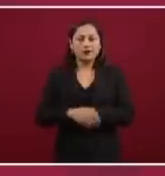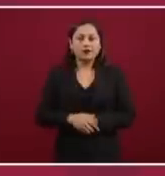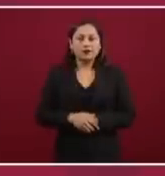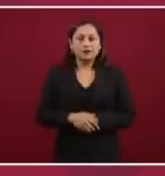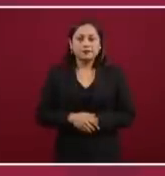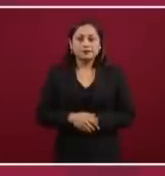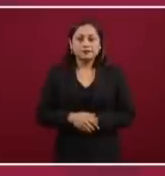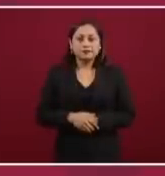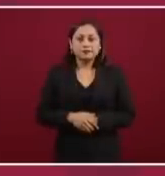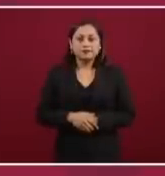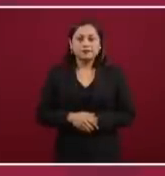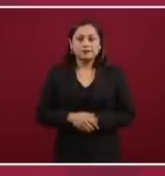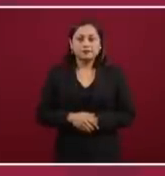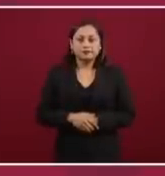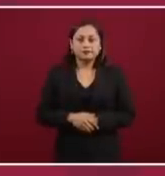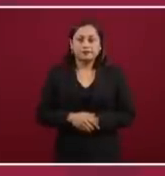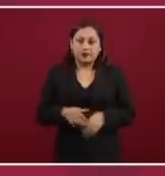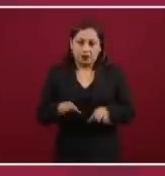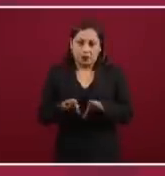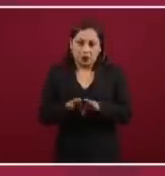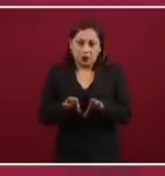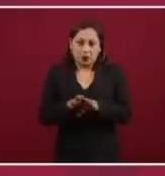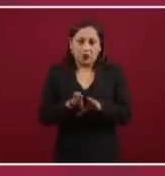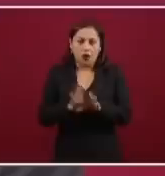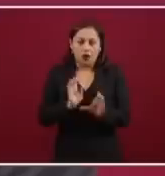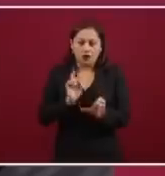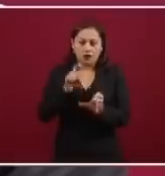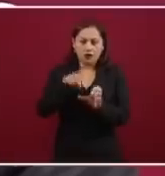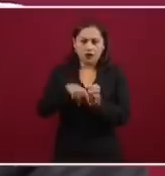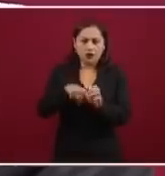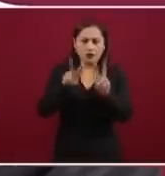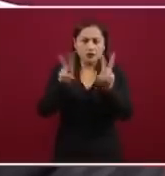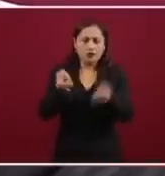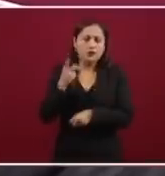una actitud política en el buen sentido.